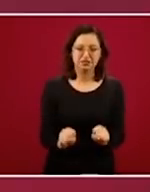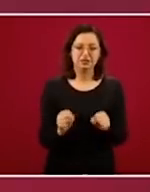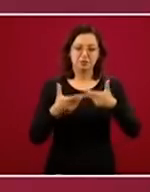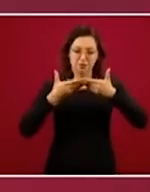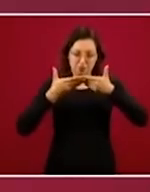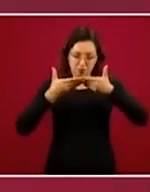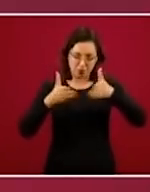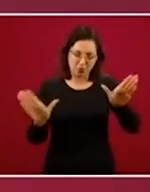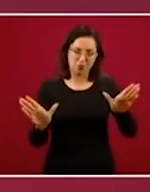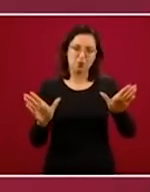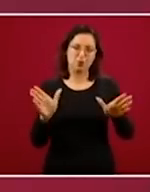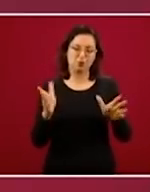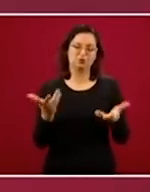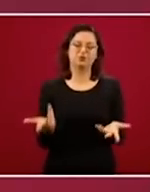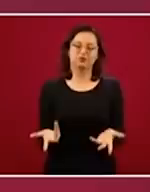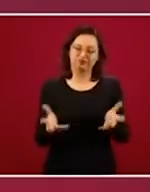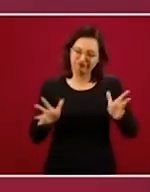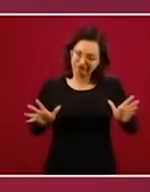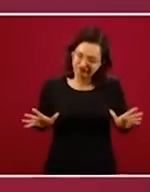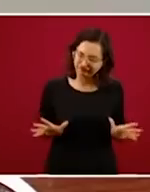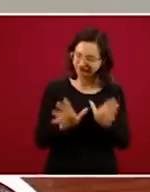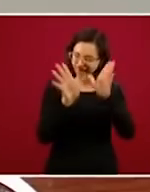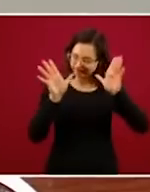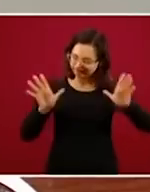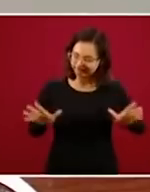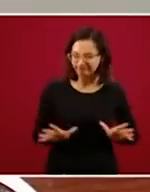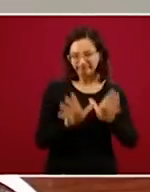el sistema de salud pública